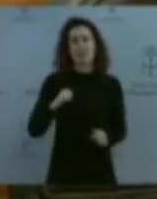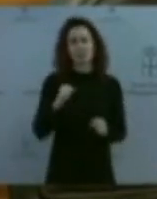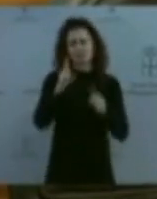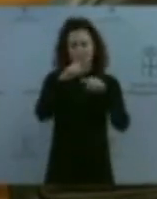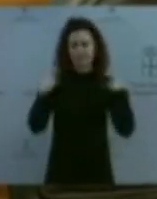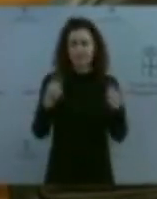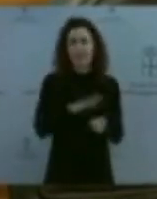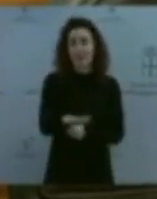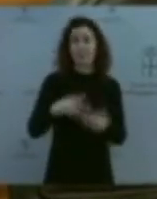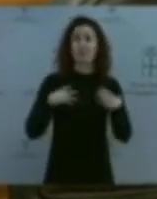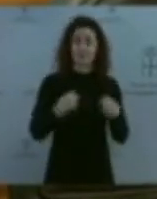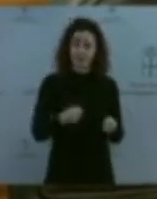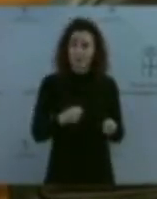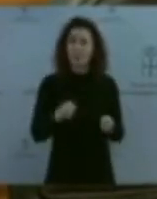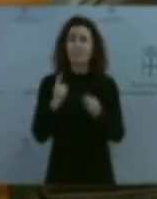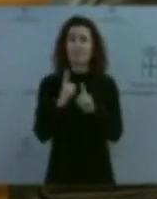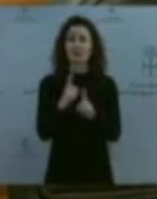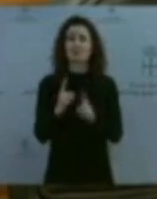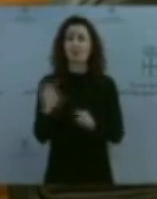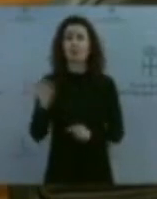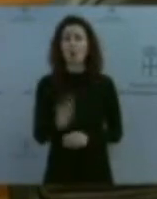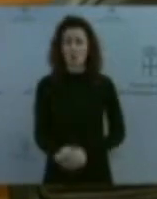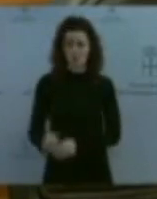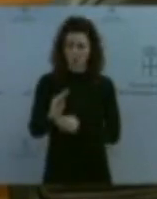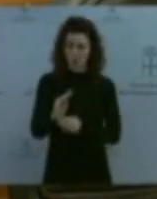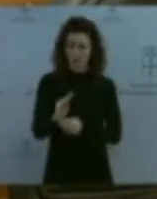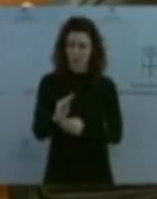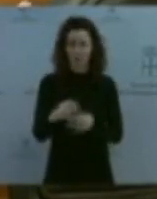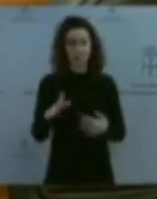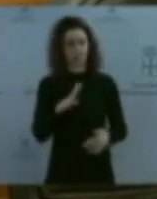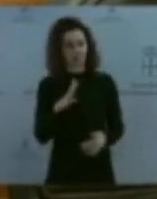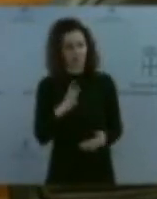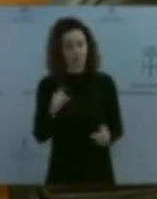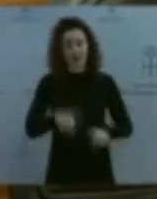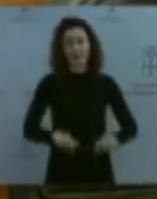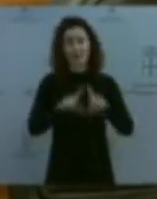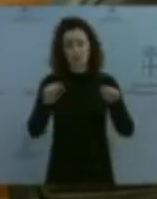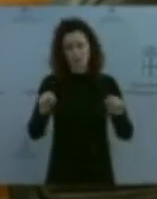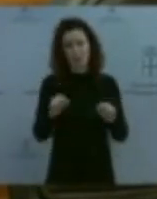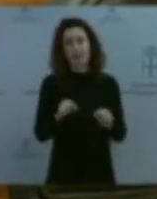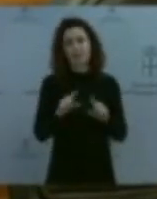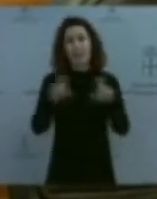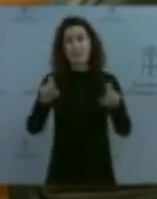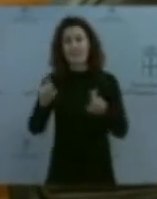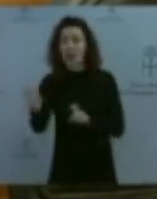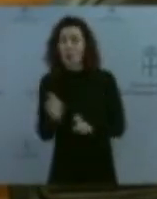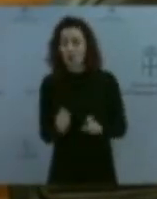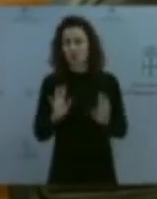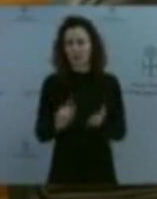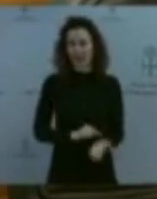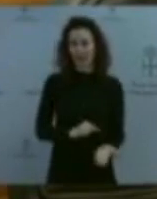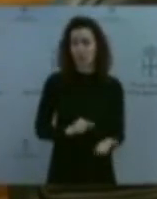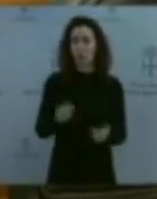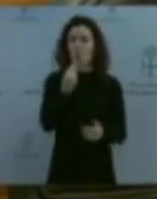o los cuidados. También en Asturias han tenido lugar externalizaciones en el SESPA, en comedores escolares, en servicios